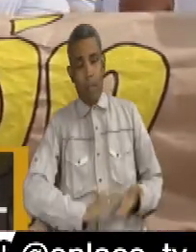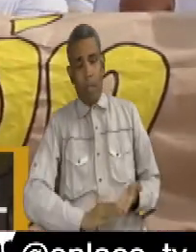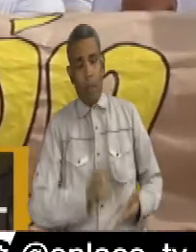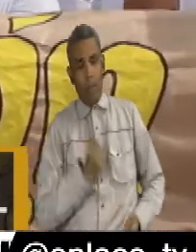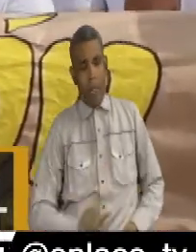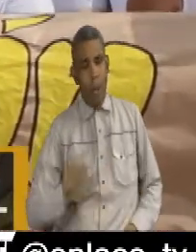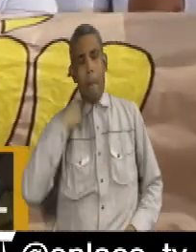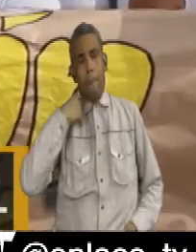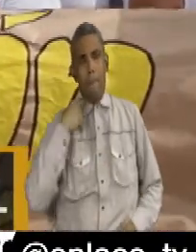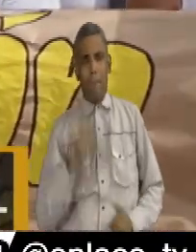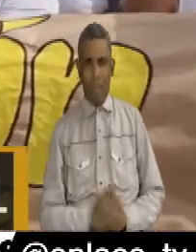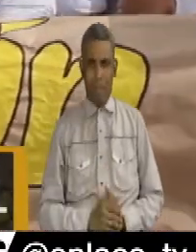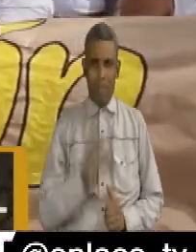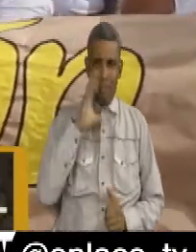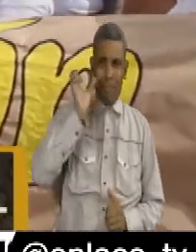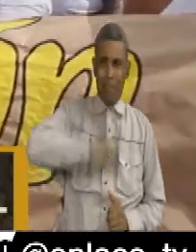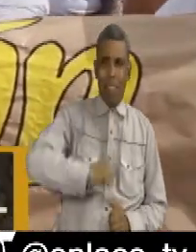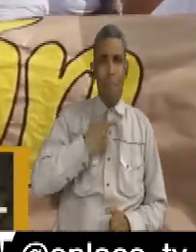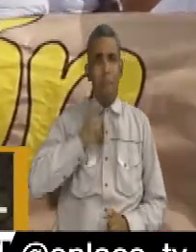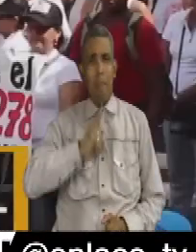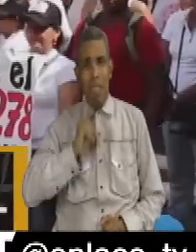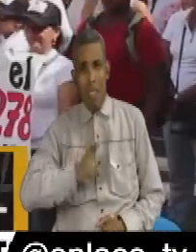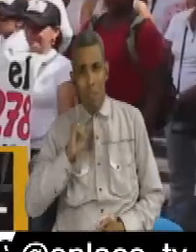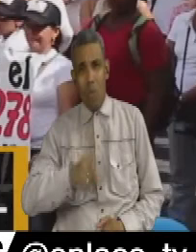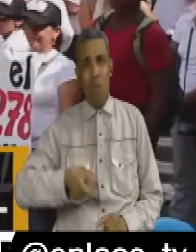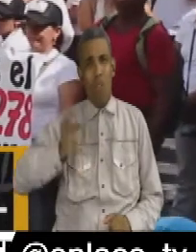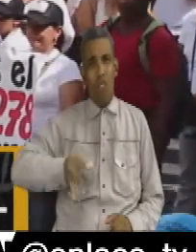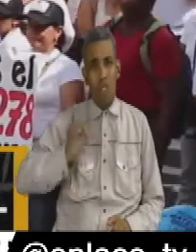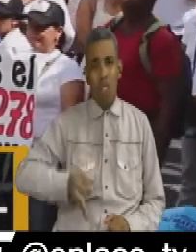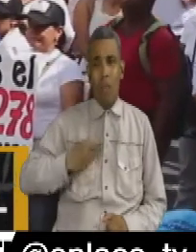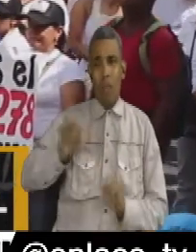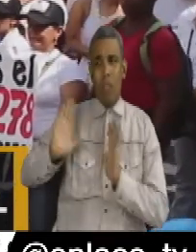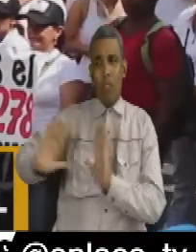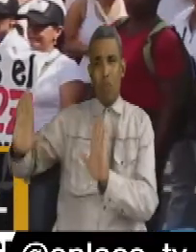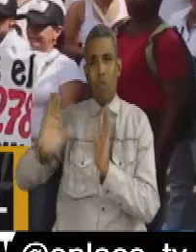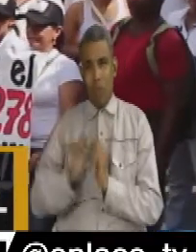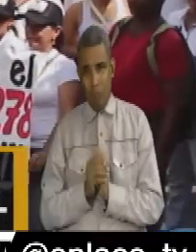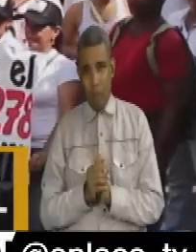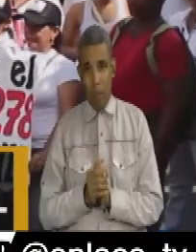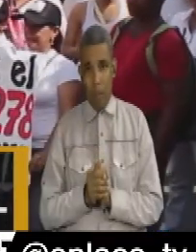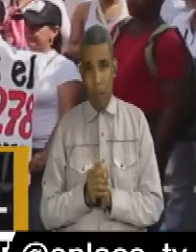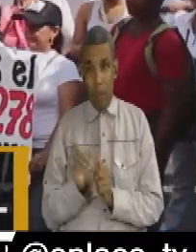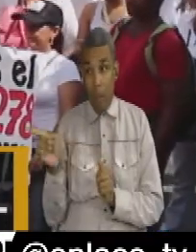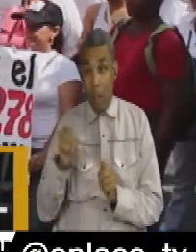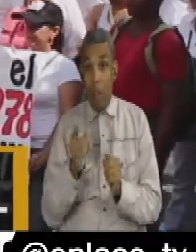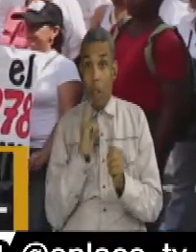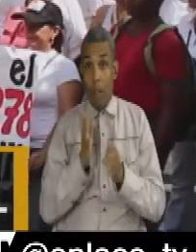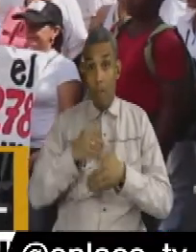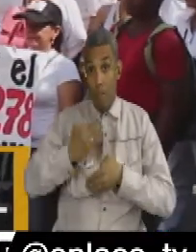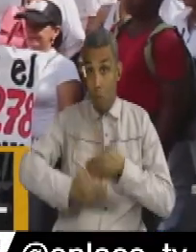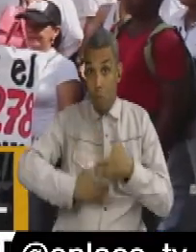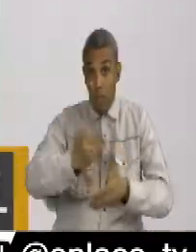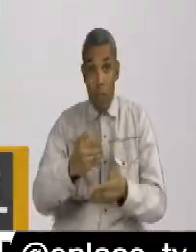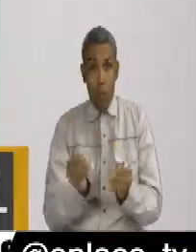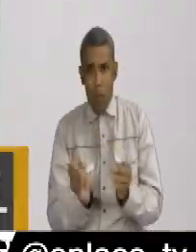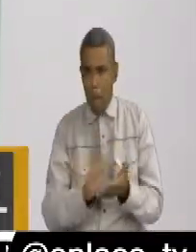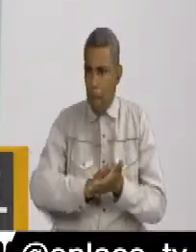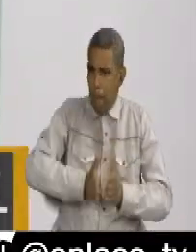la cenicienta del paseo, siendo un factor tan importante hoy que hablamos de procesos de paz, el